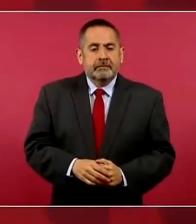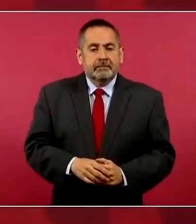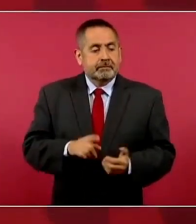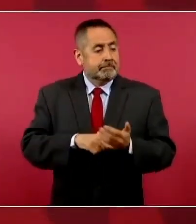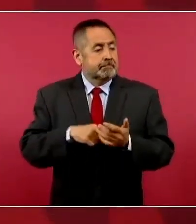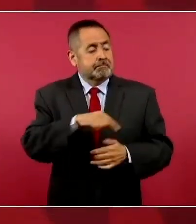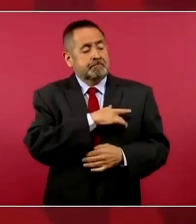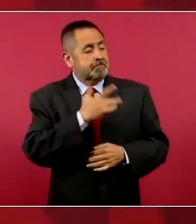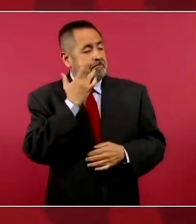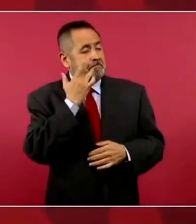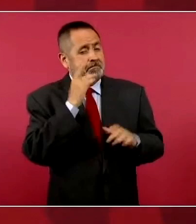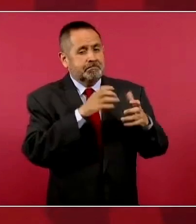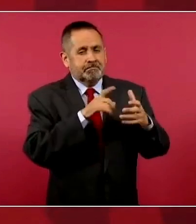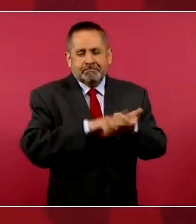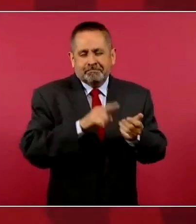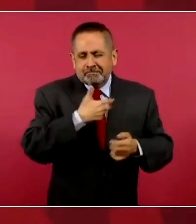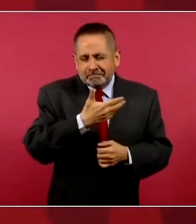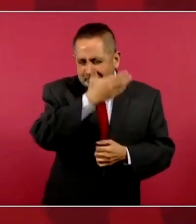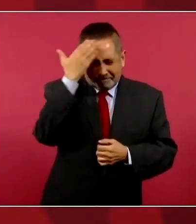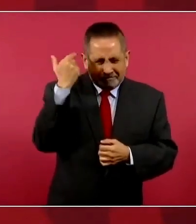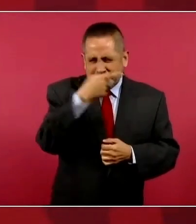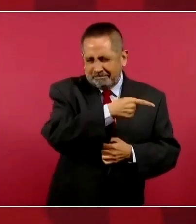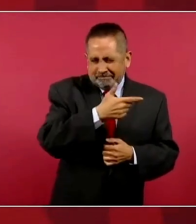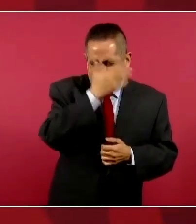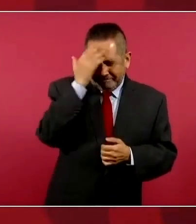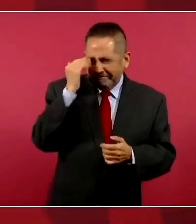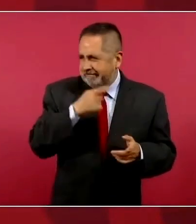fifís no lo saben,